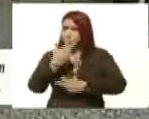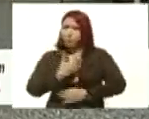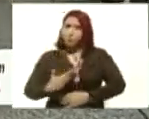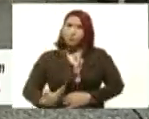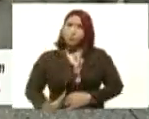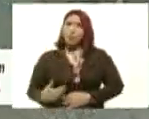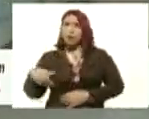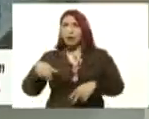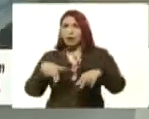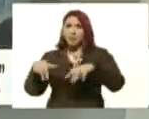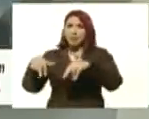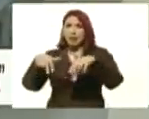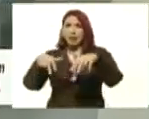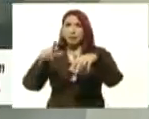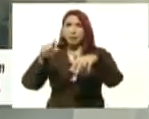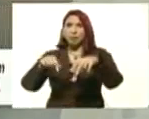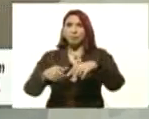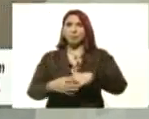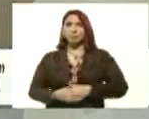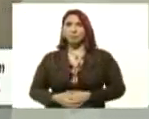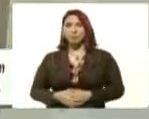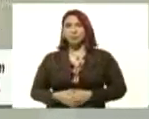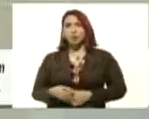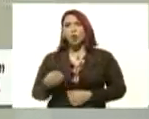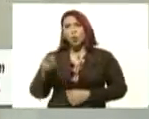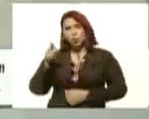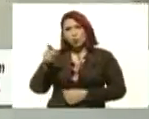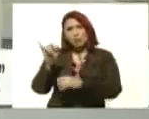un área y después, por supuesto, para que usted nos pregunte